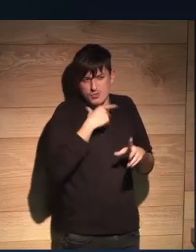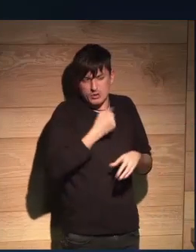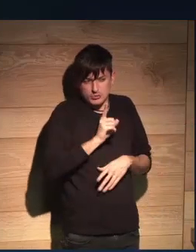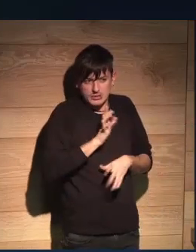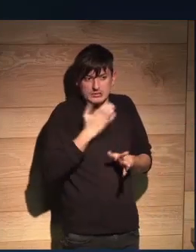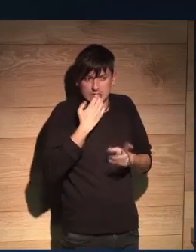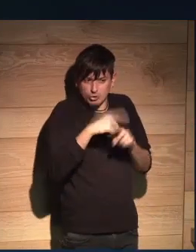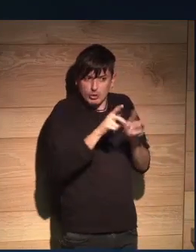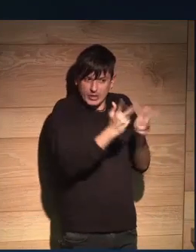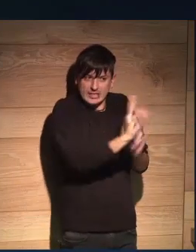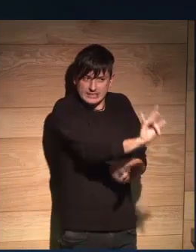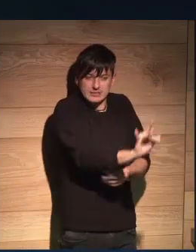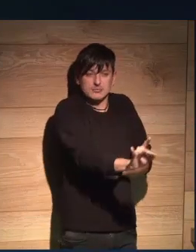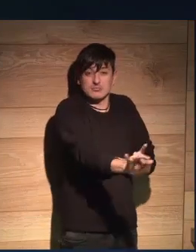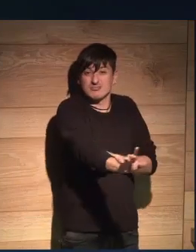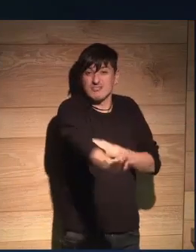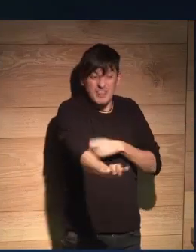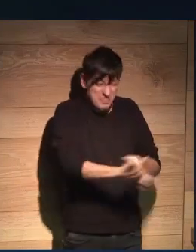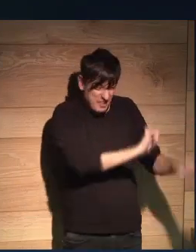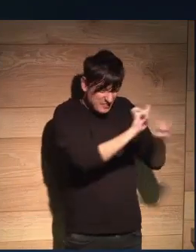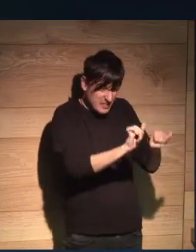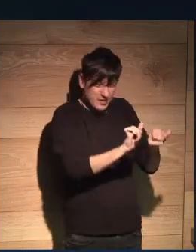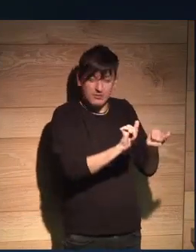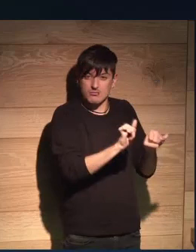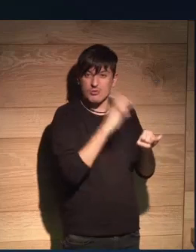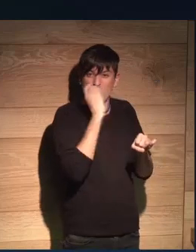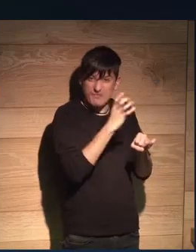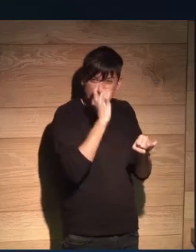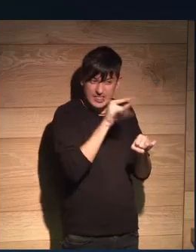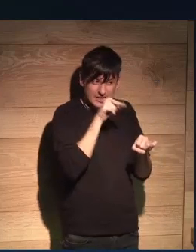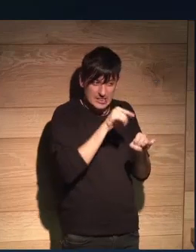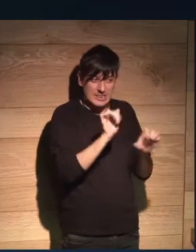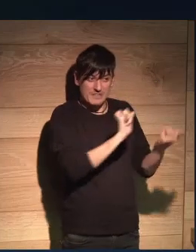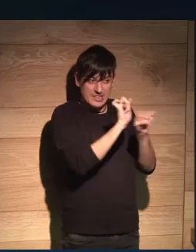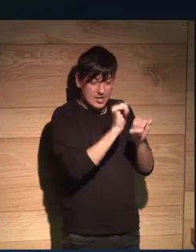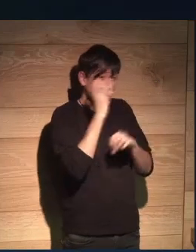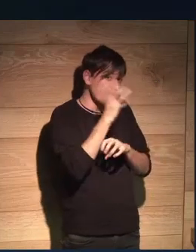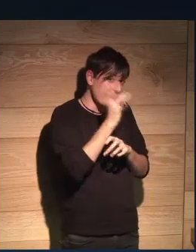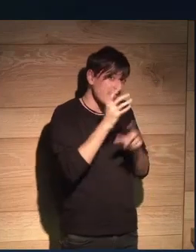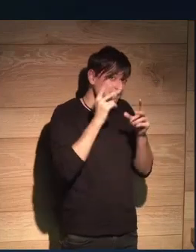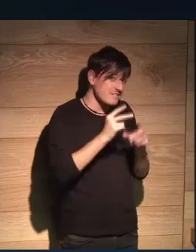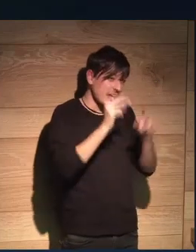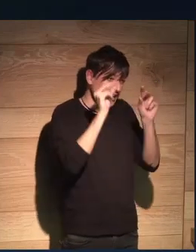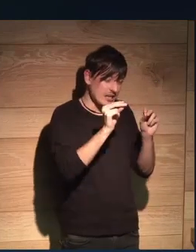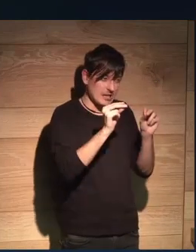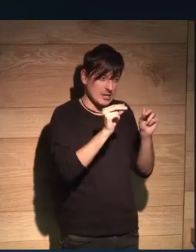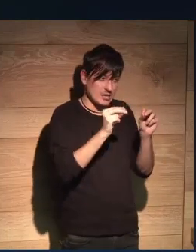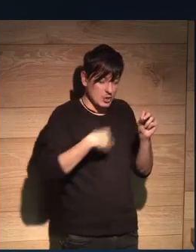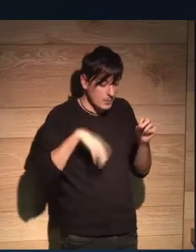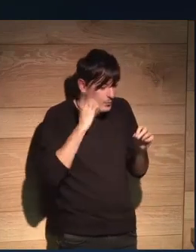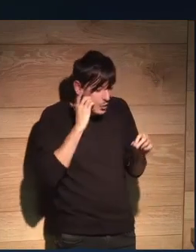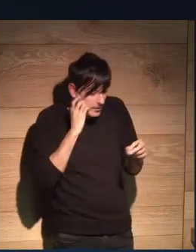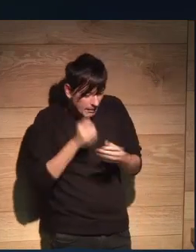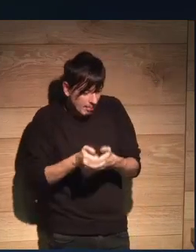se autorizan, sí. Y entonces defenderlo en una conferencia y cuando acaba la conferencia, coger el